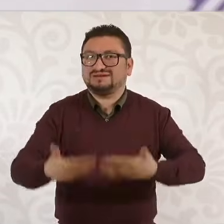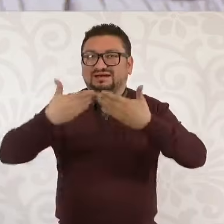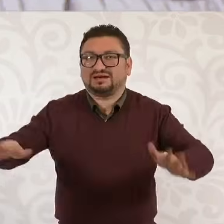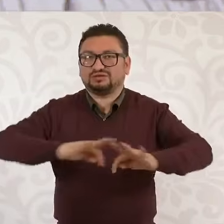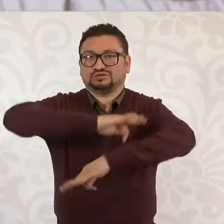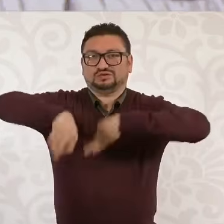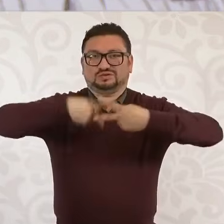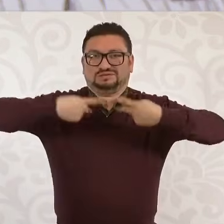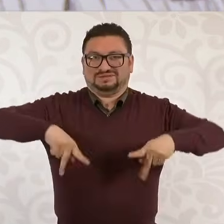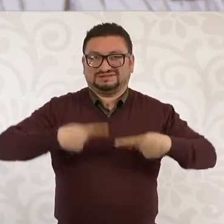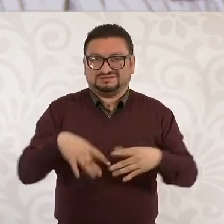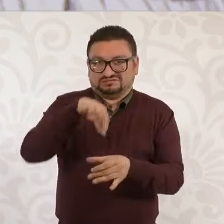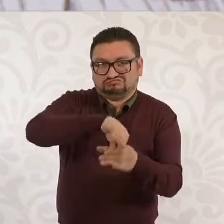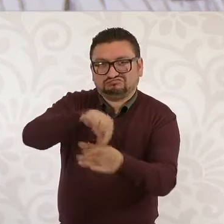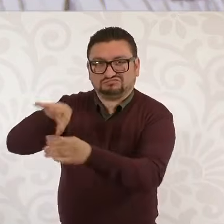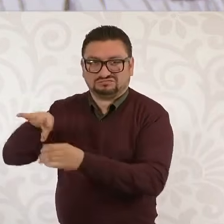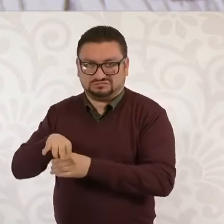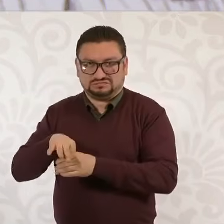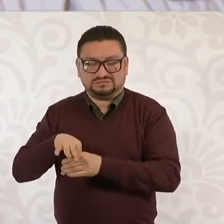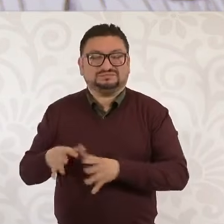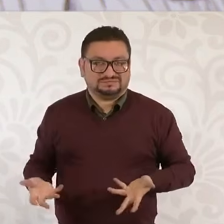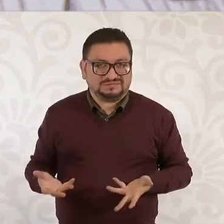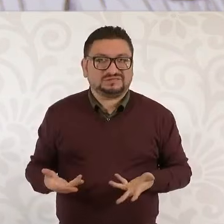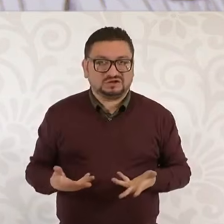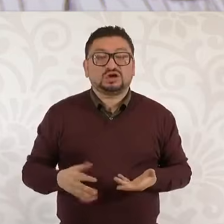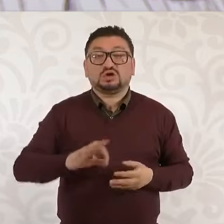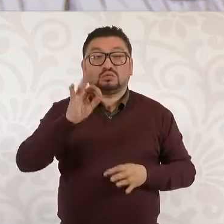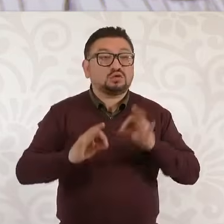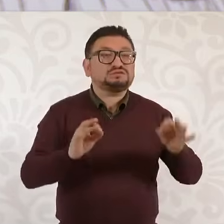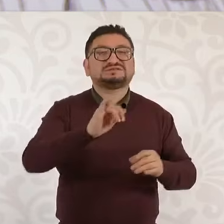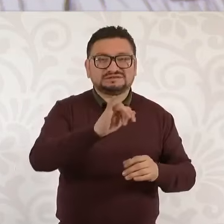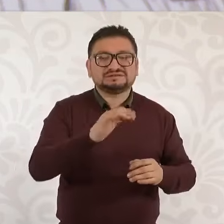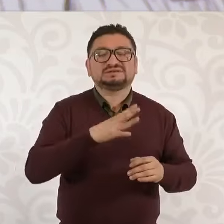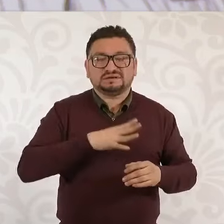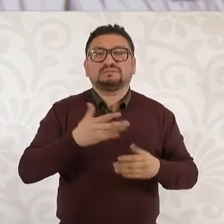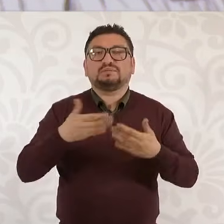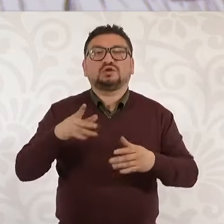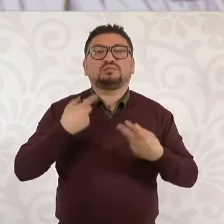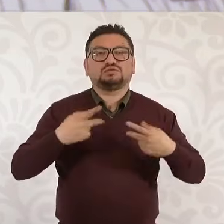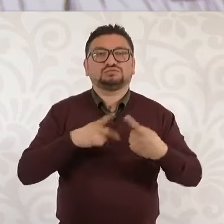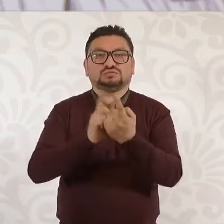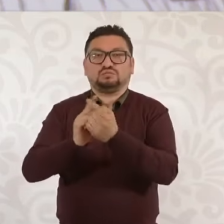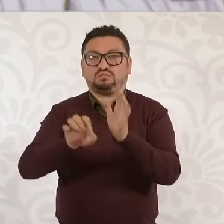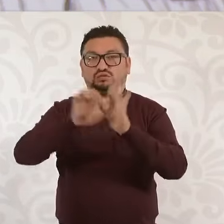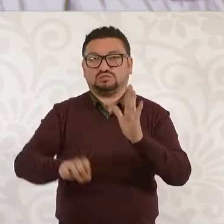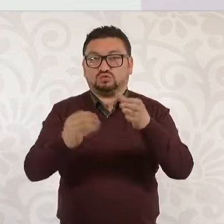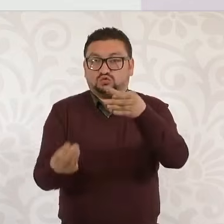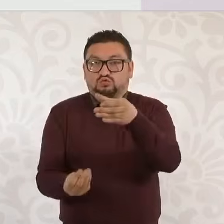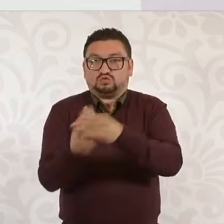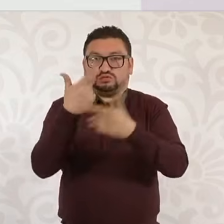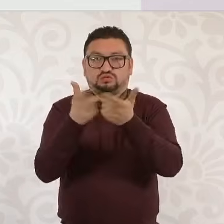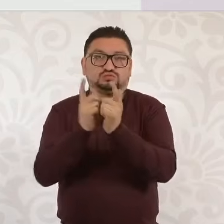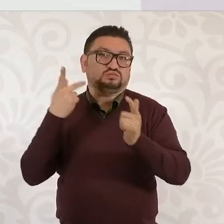Entonces sí hay representación proporcional, pero tienen que ir a buscar el voto. Por ejemplo, los nuevos partidos, ahora que